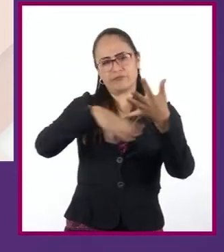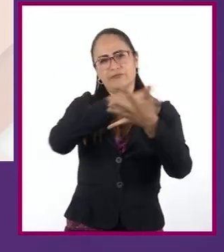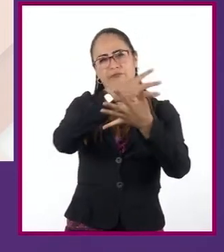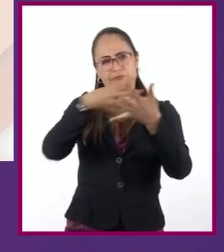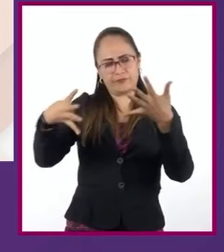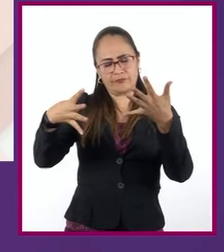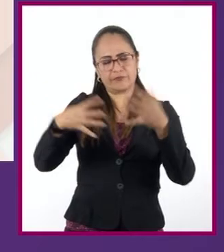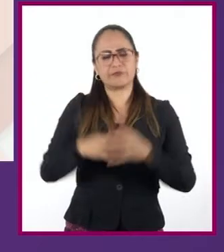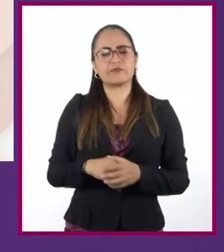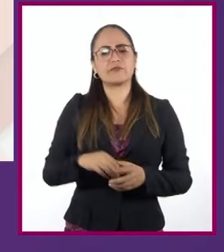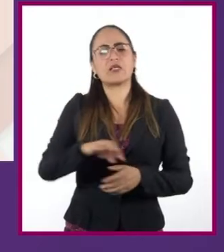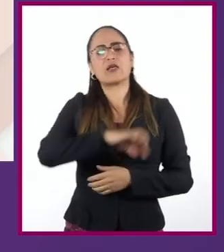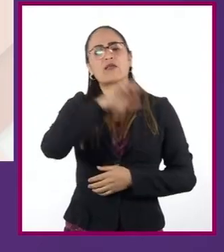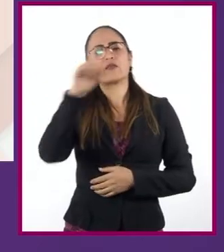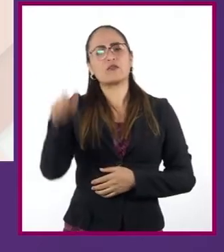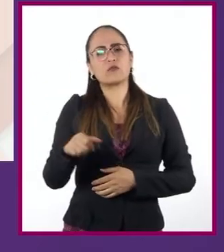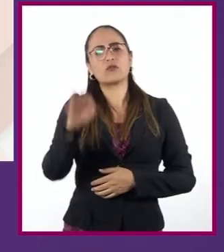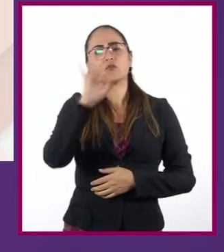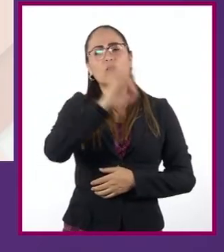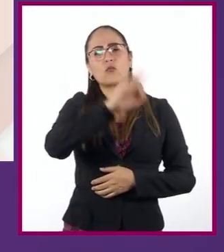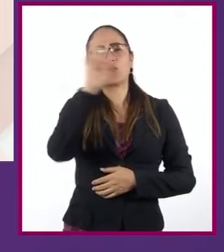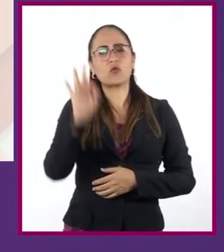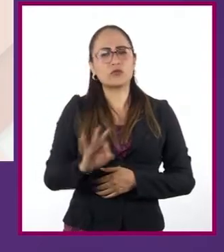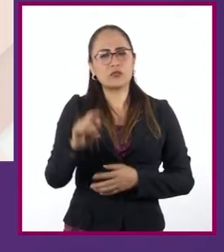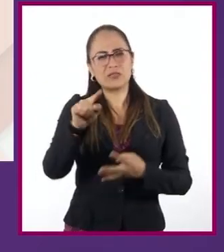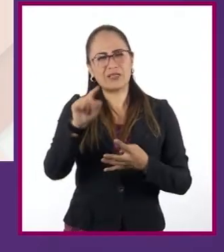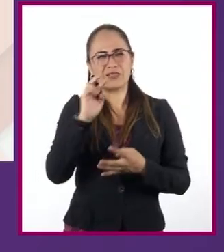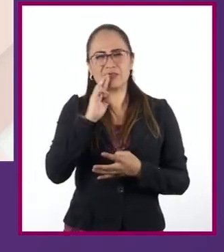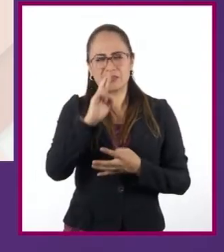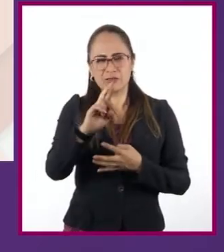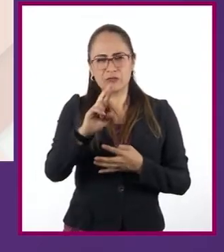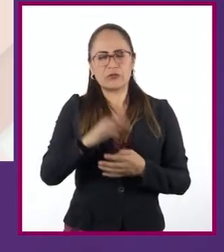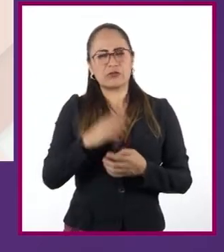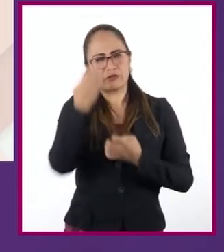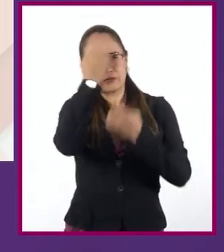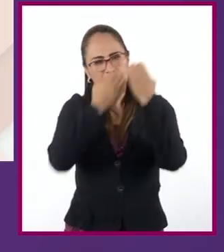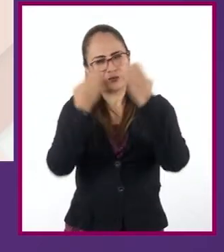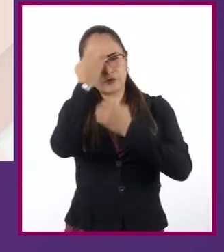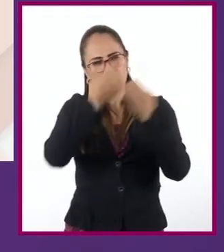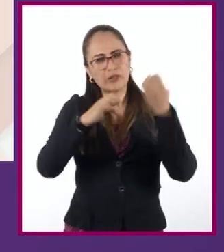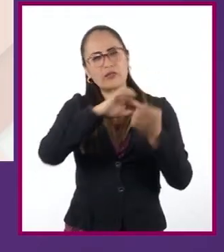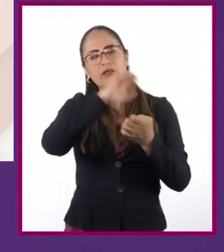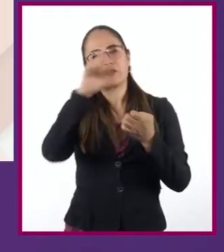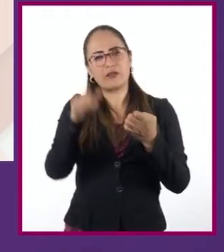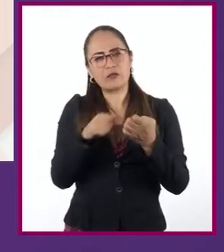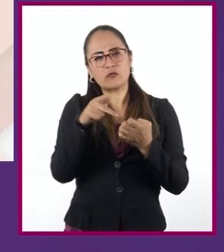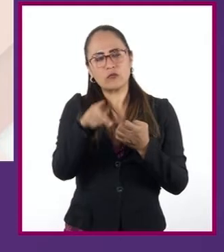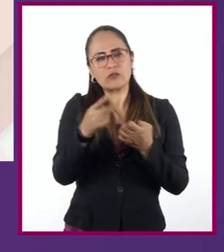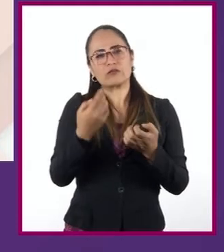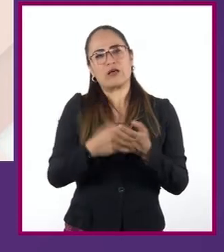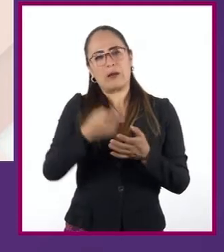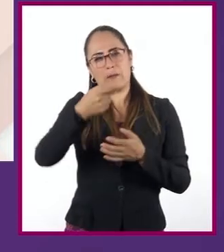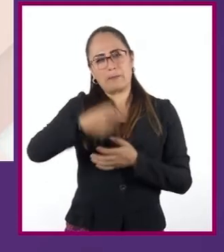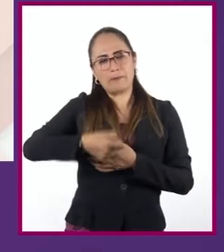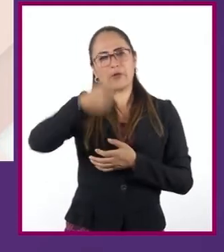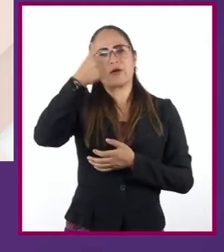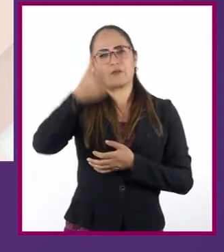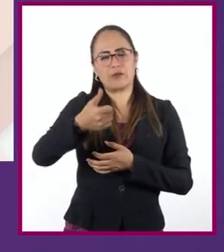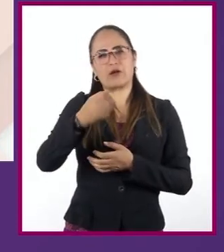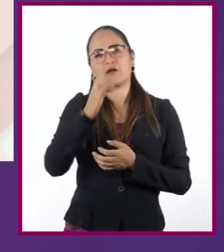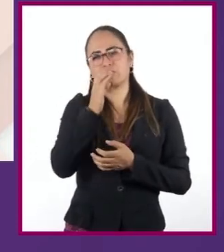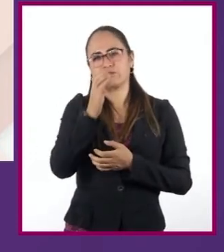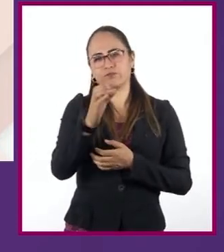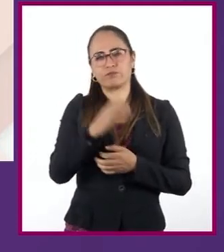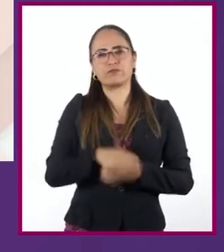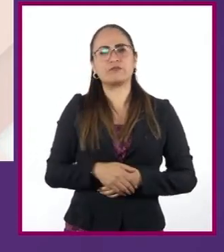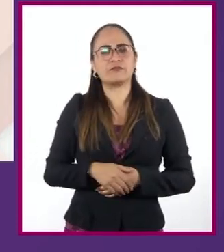tablas, valoramos los porcentajes de las respuestas y con base en ellos sacamos una primera conclusión.